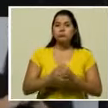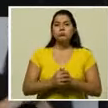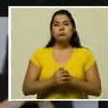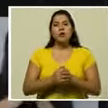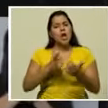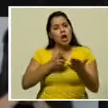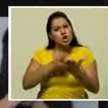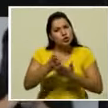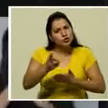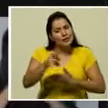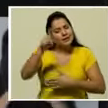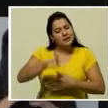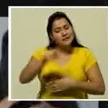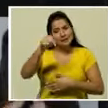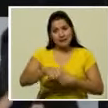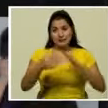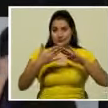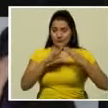que merece este pueblo.